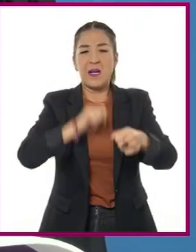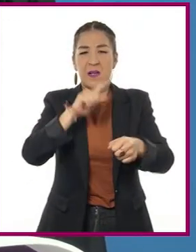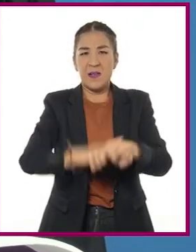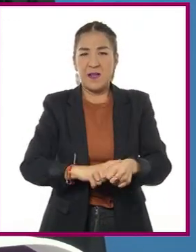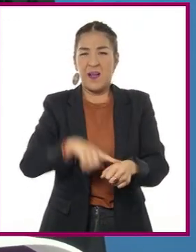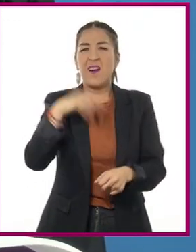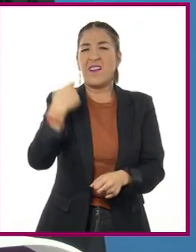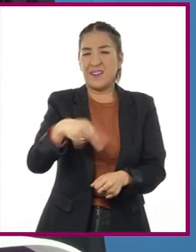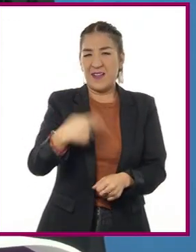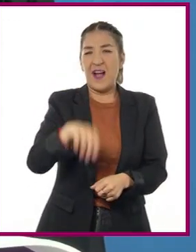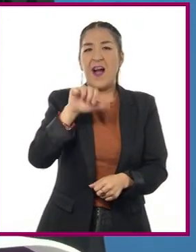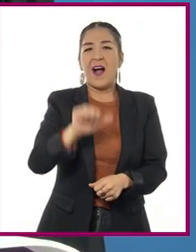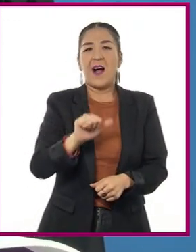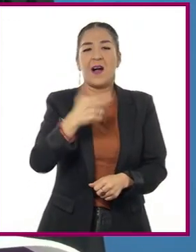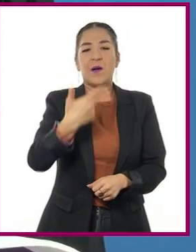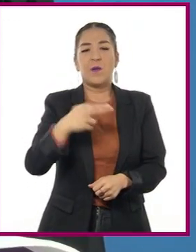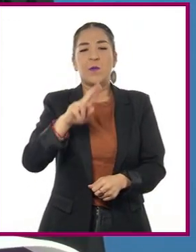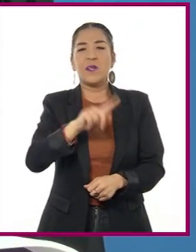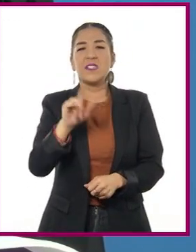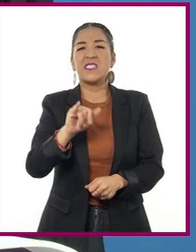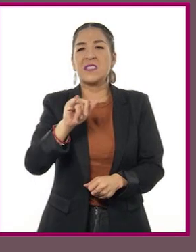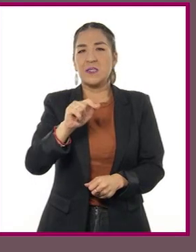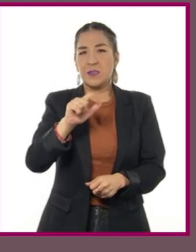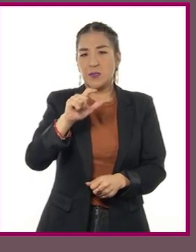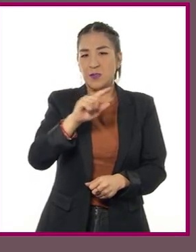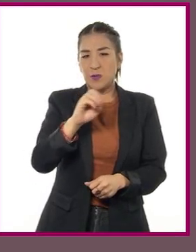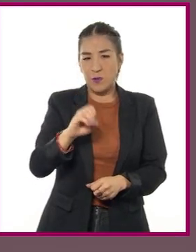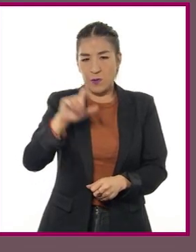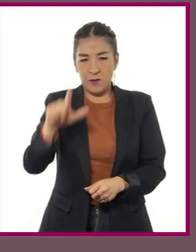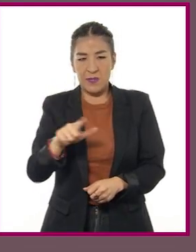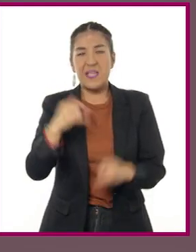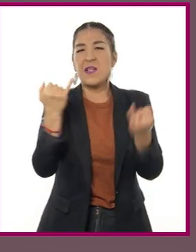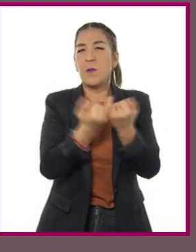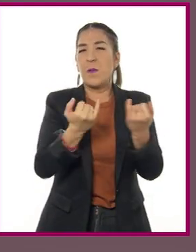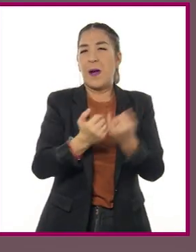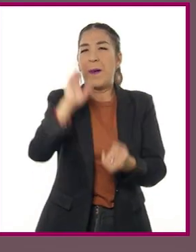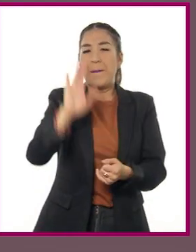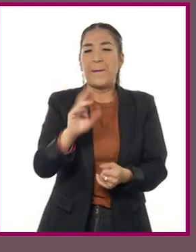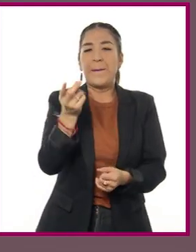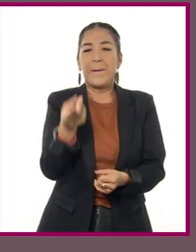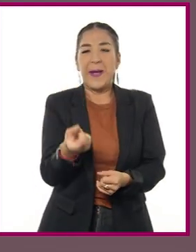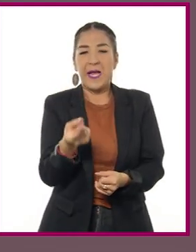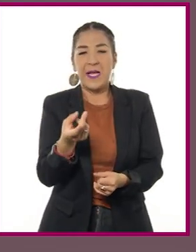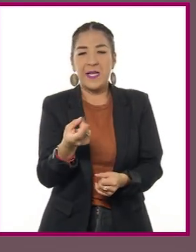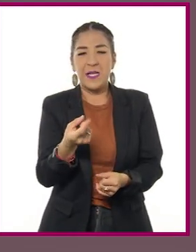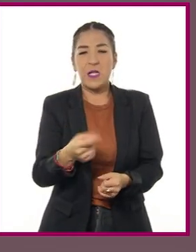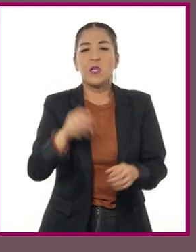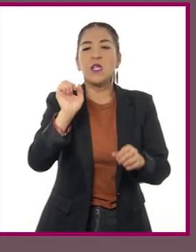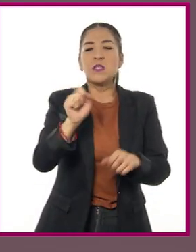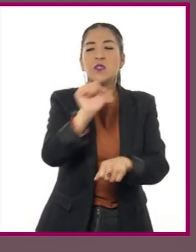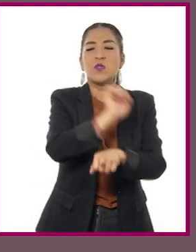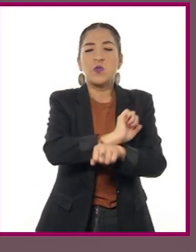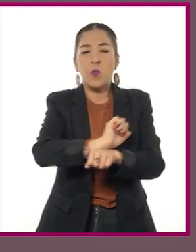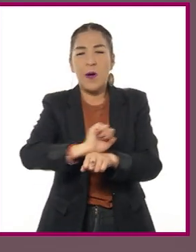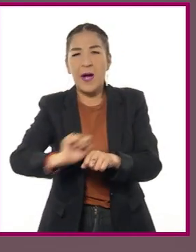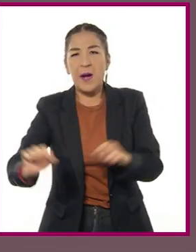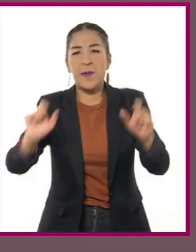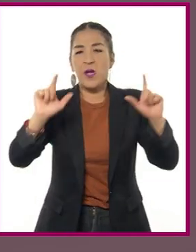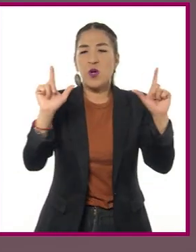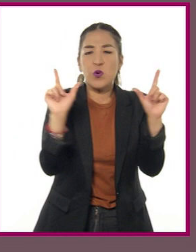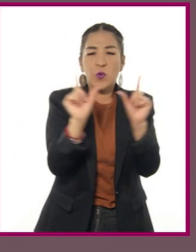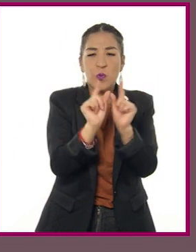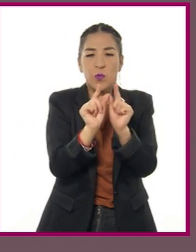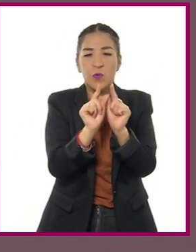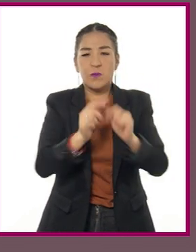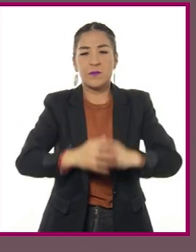ahuizotl. Es del tamaño de un perro pequeño. Tiene el pelo muy suave y corto. Tiene las